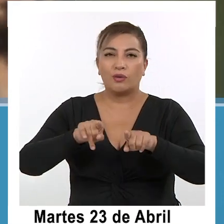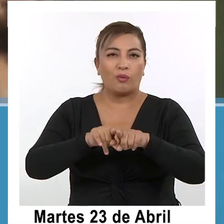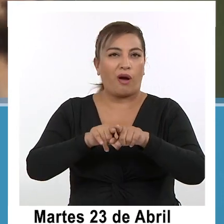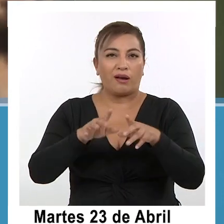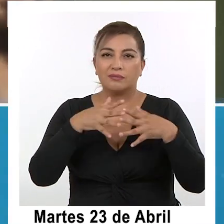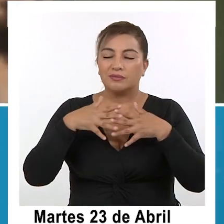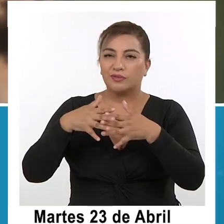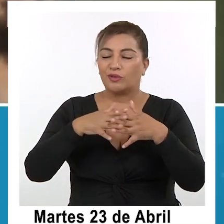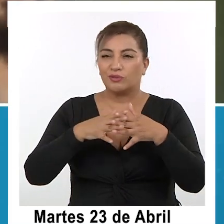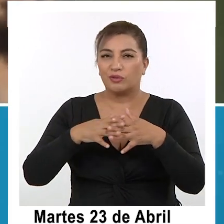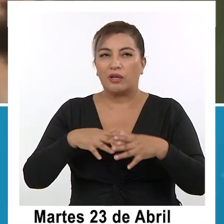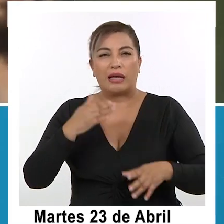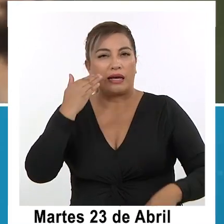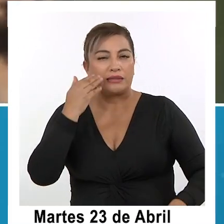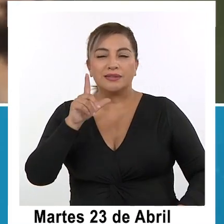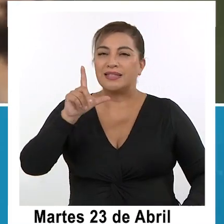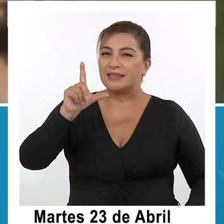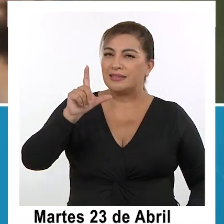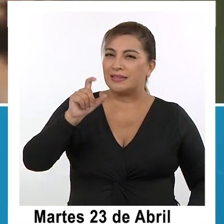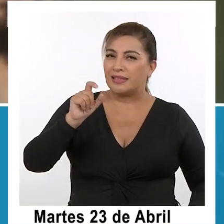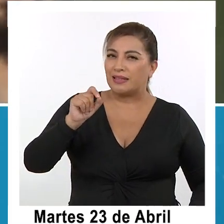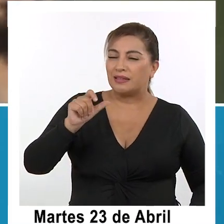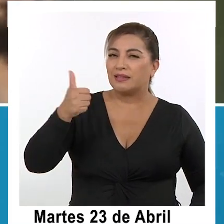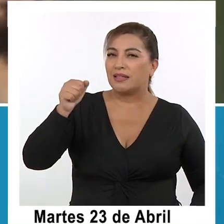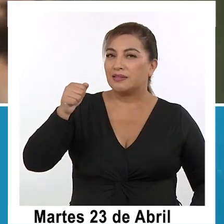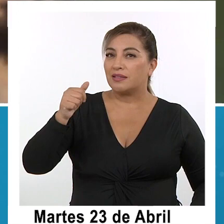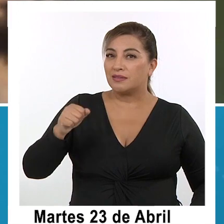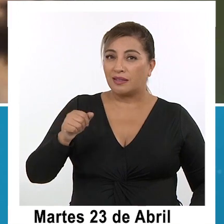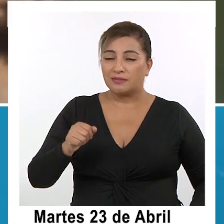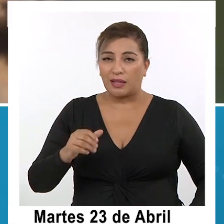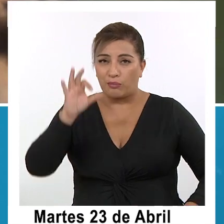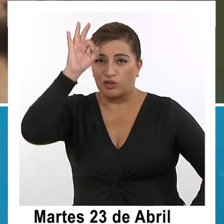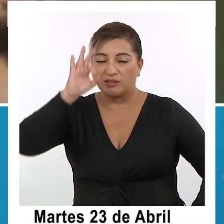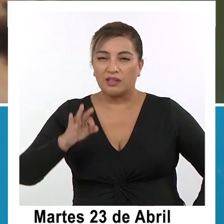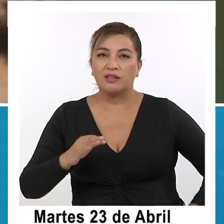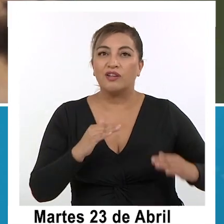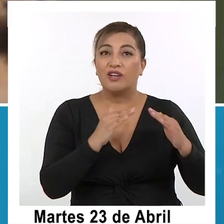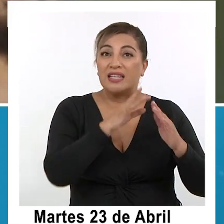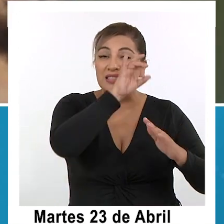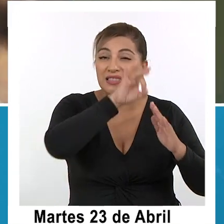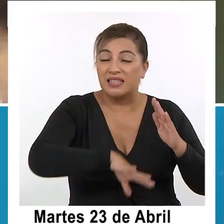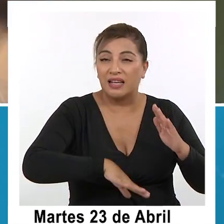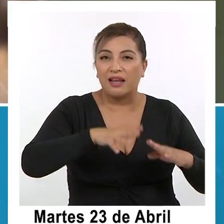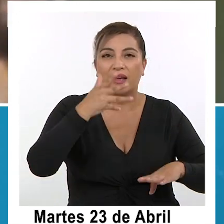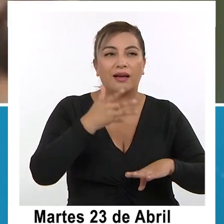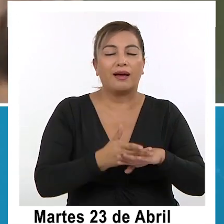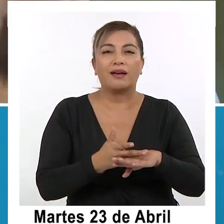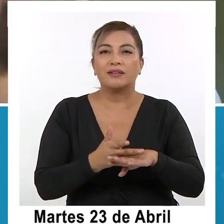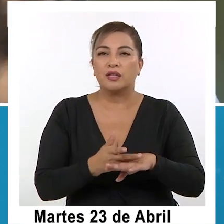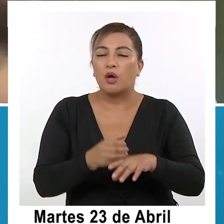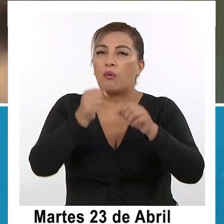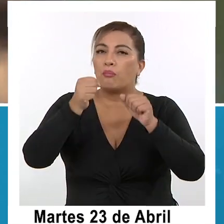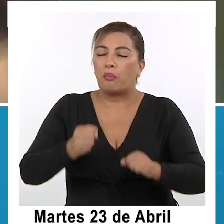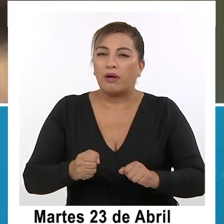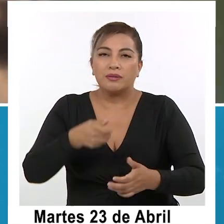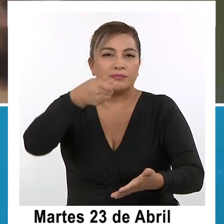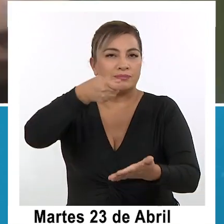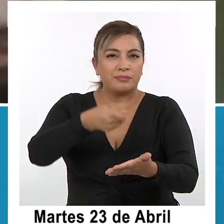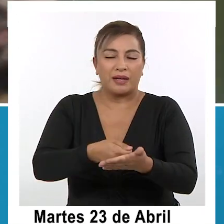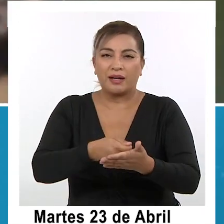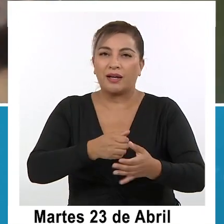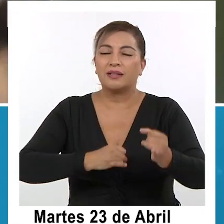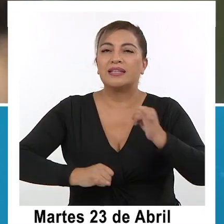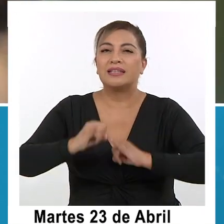prácticamente el 70 por 60 7% de los hogares de chile Ho de todos los hogares chile tienen posibilidad de acceder a algún servicio de fibra óptica